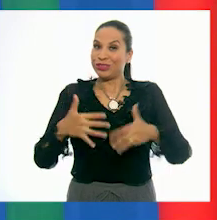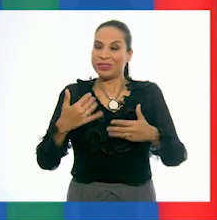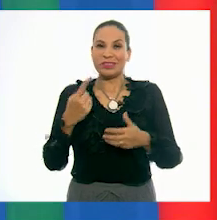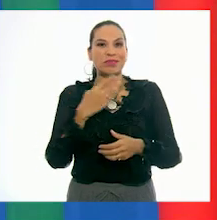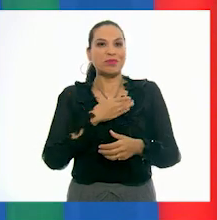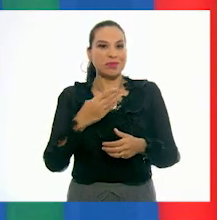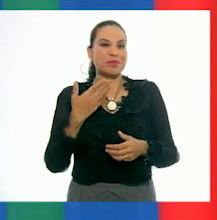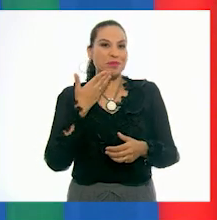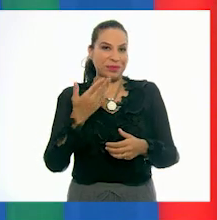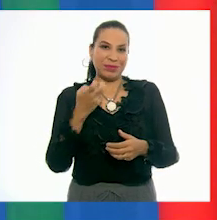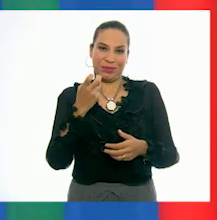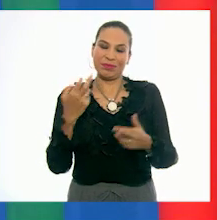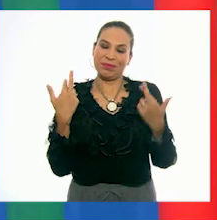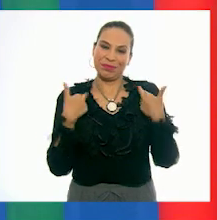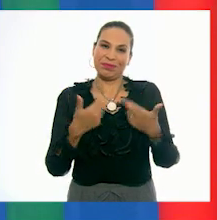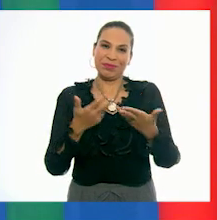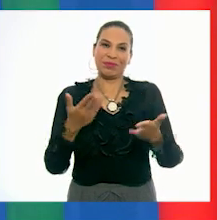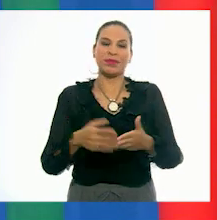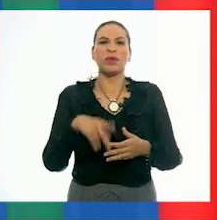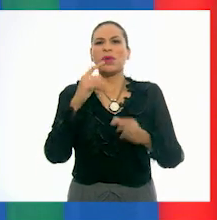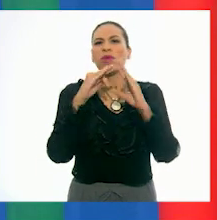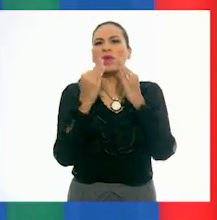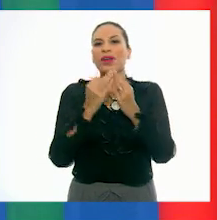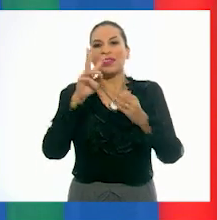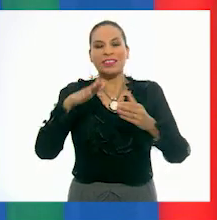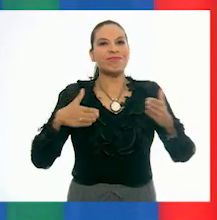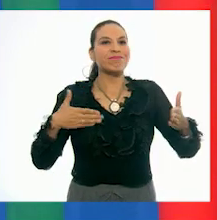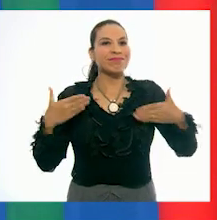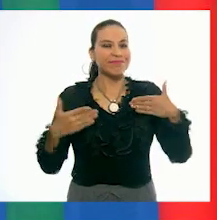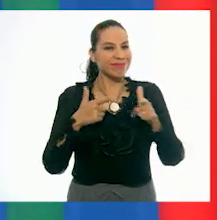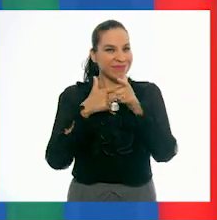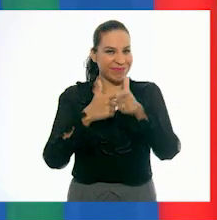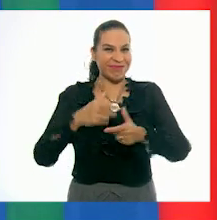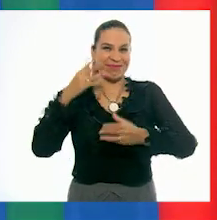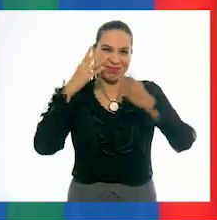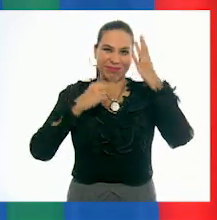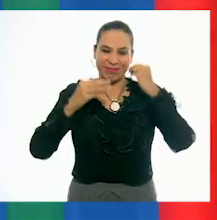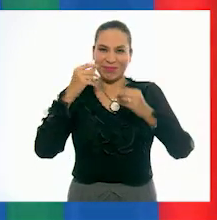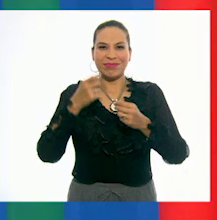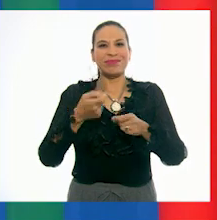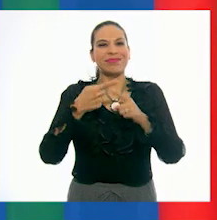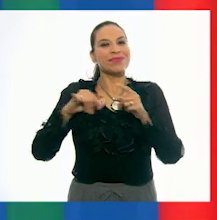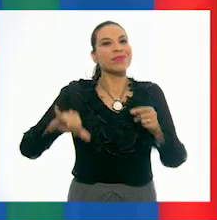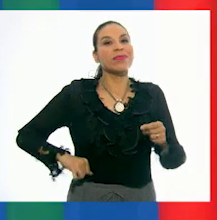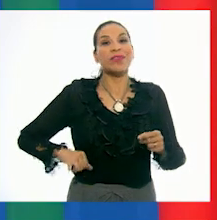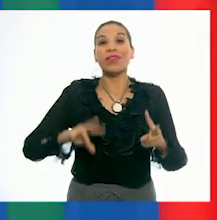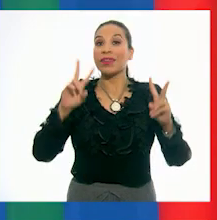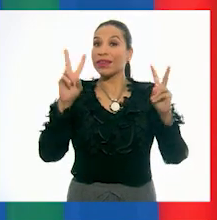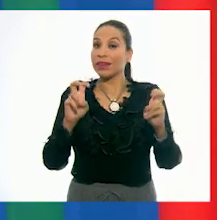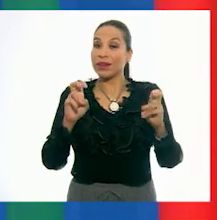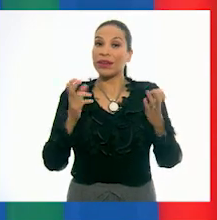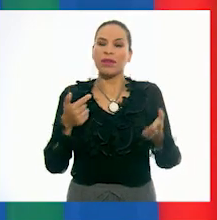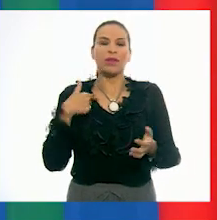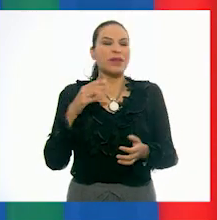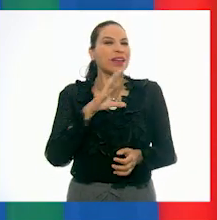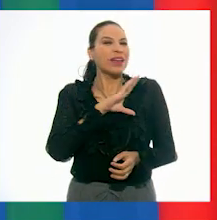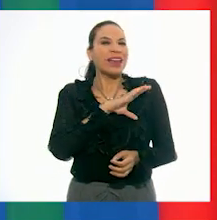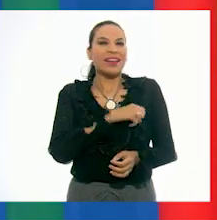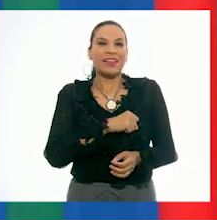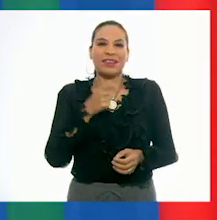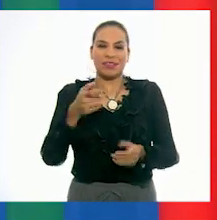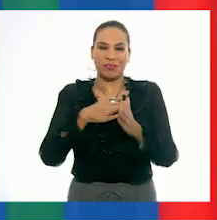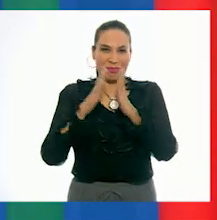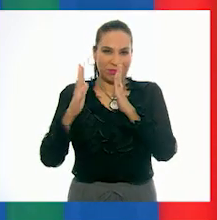bien, maestra Noemí. Creo que es una forma muy divertida de seguir aprendiendo sobre estos interesantes temas. A mí me encantó